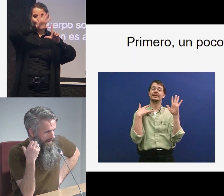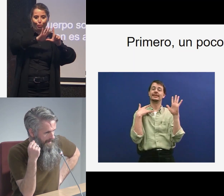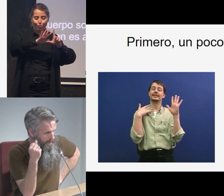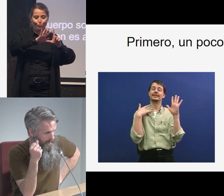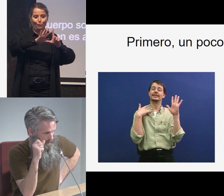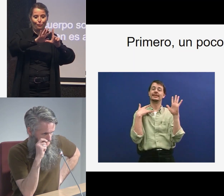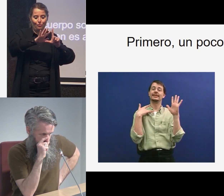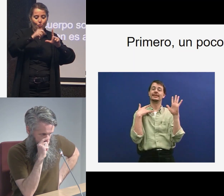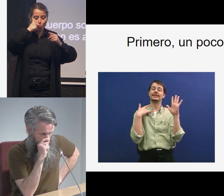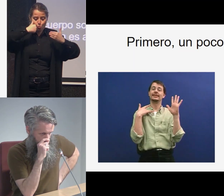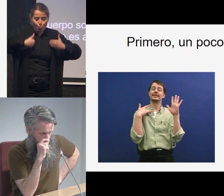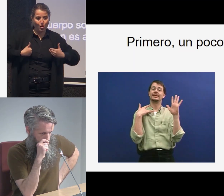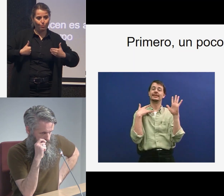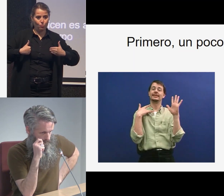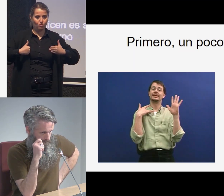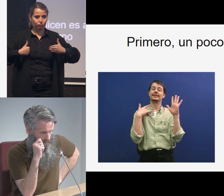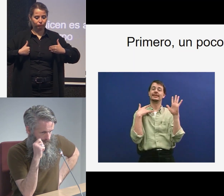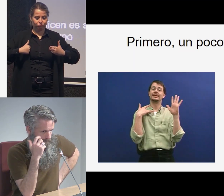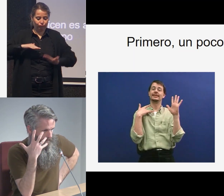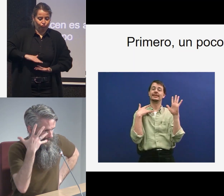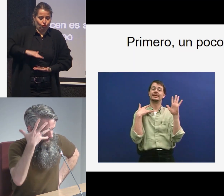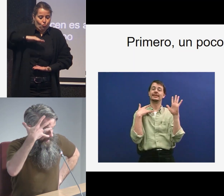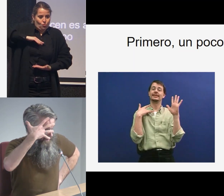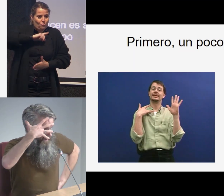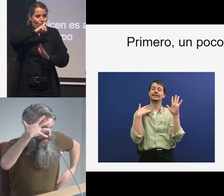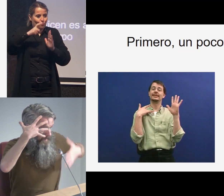que habita el cuerpo.